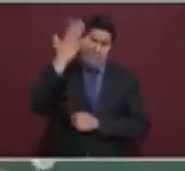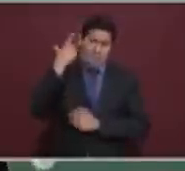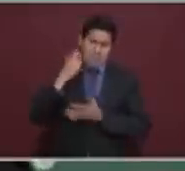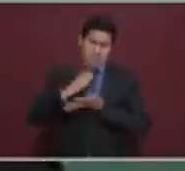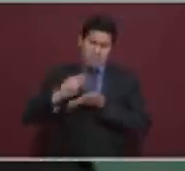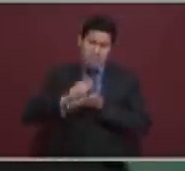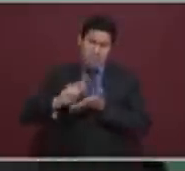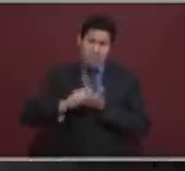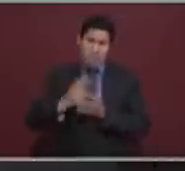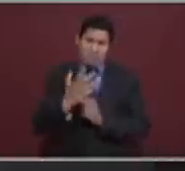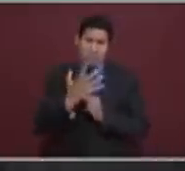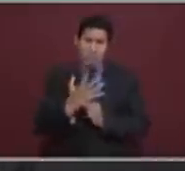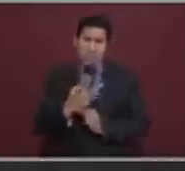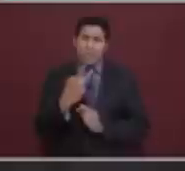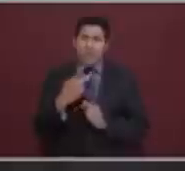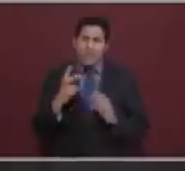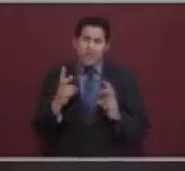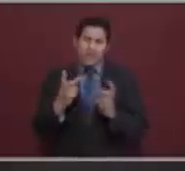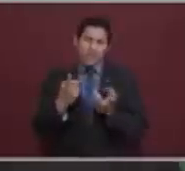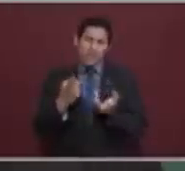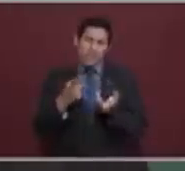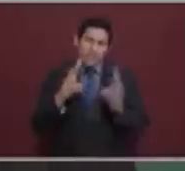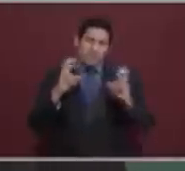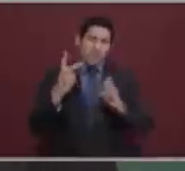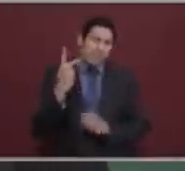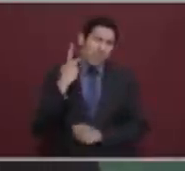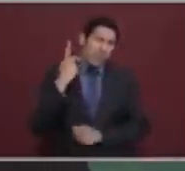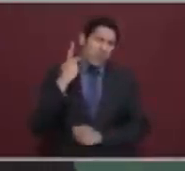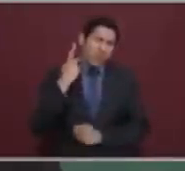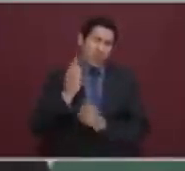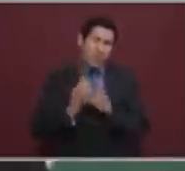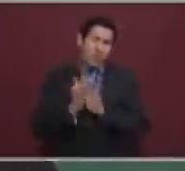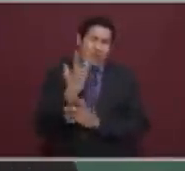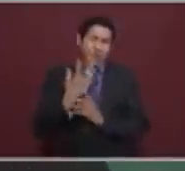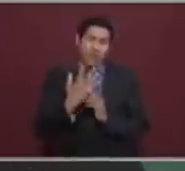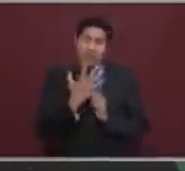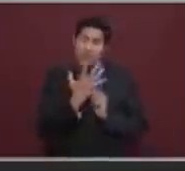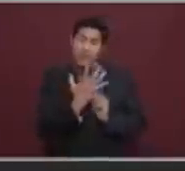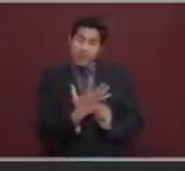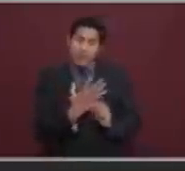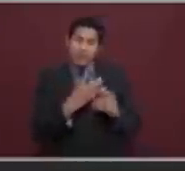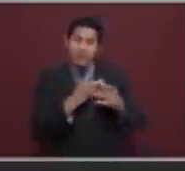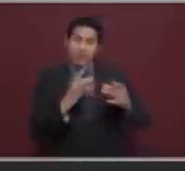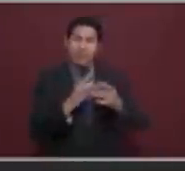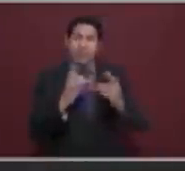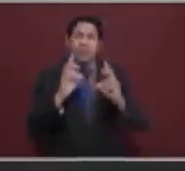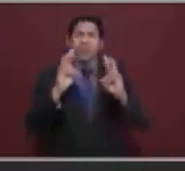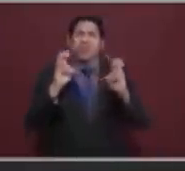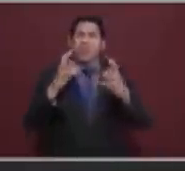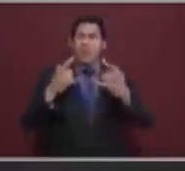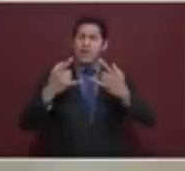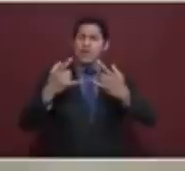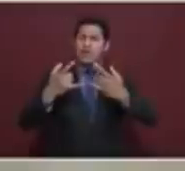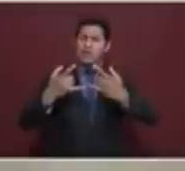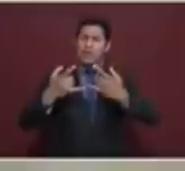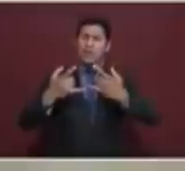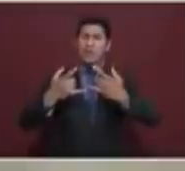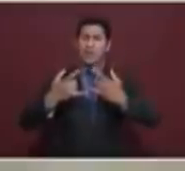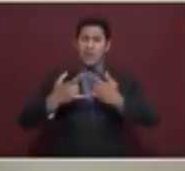el teórico de la política neoliberal que hablo del fin de la historia